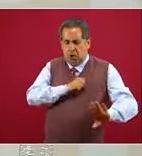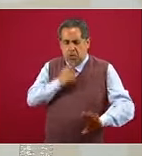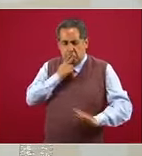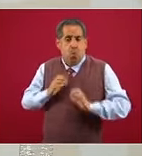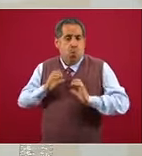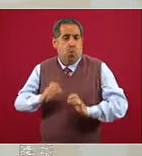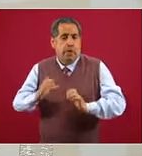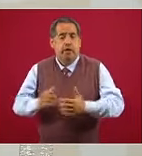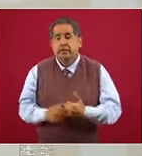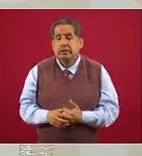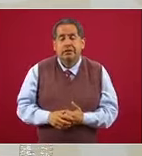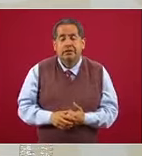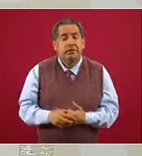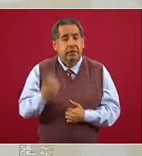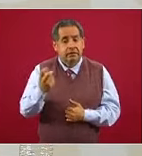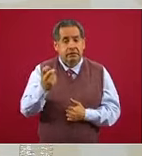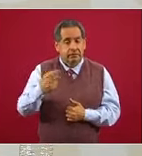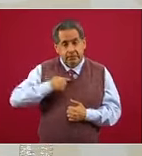Y poder